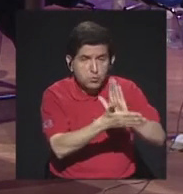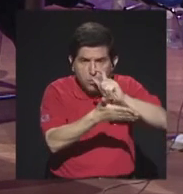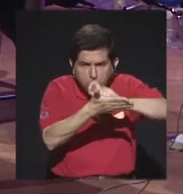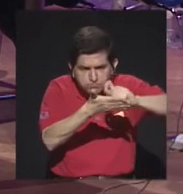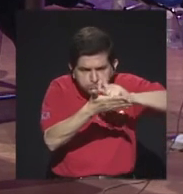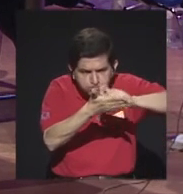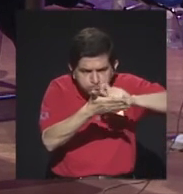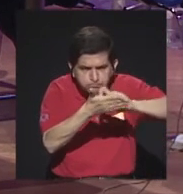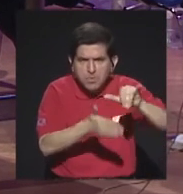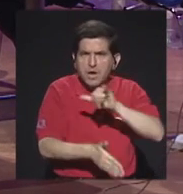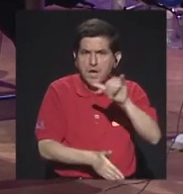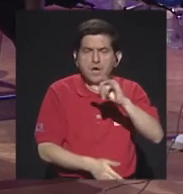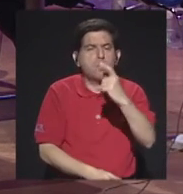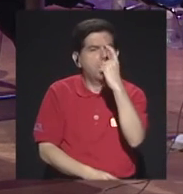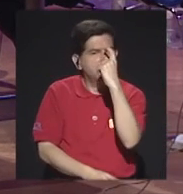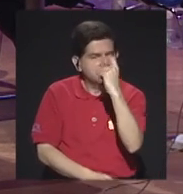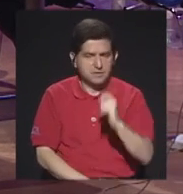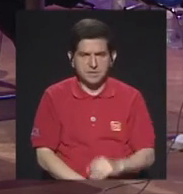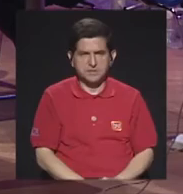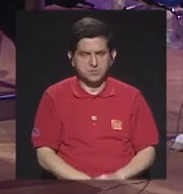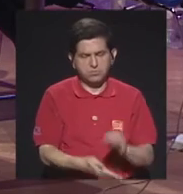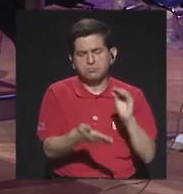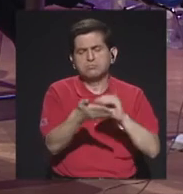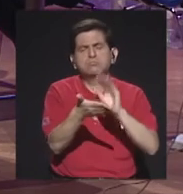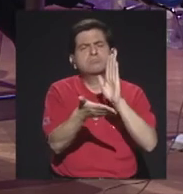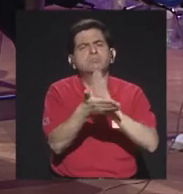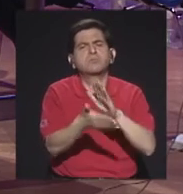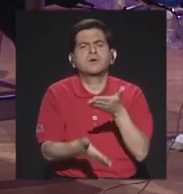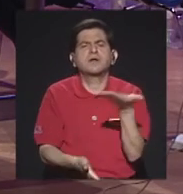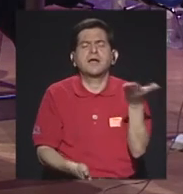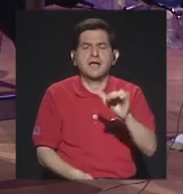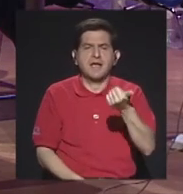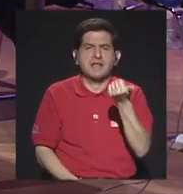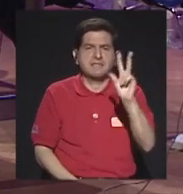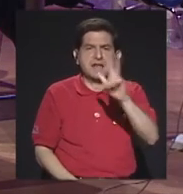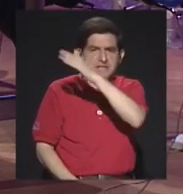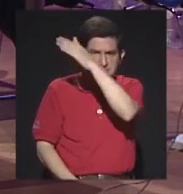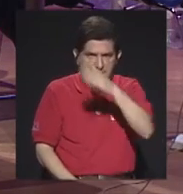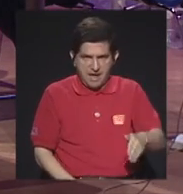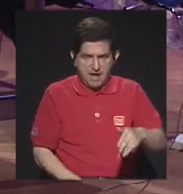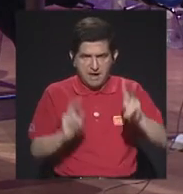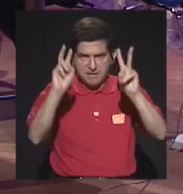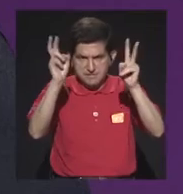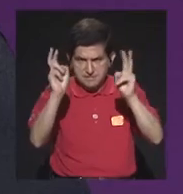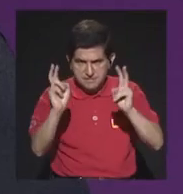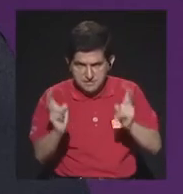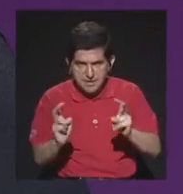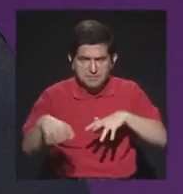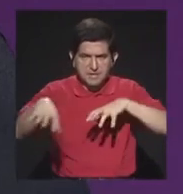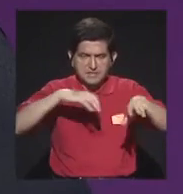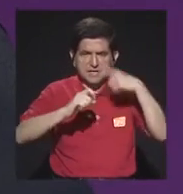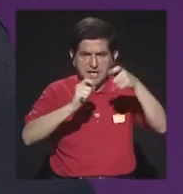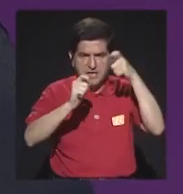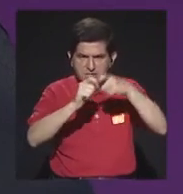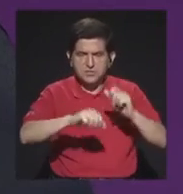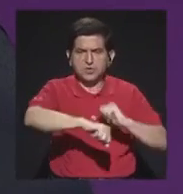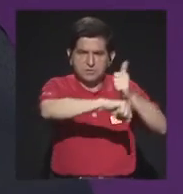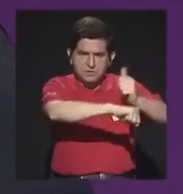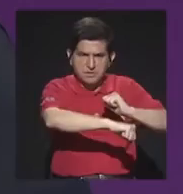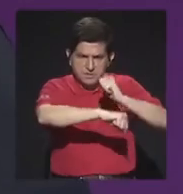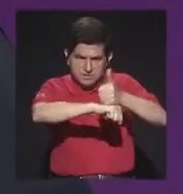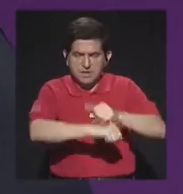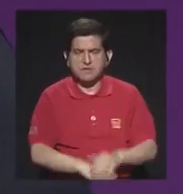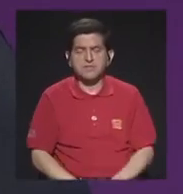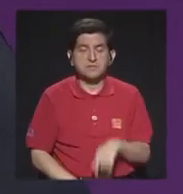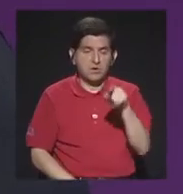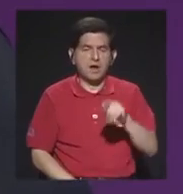como el que se hace en Escazú también, 13 ejes temáticos de los cuales se desprenden acciones concretas que llevamos a